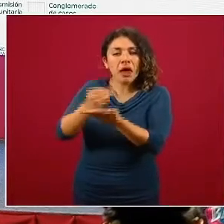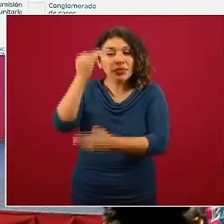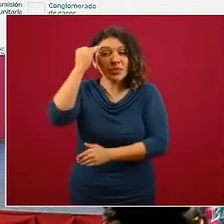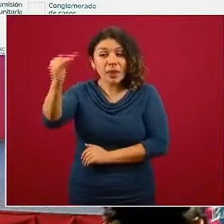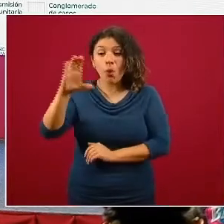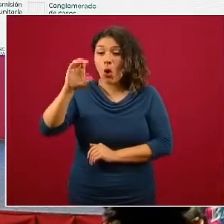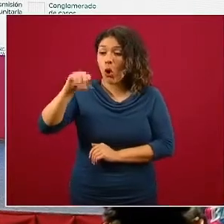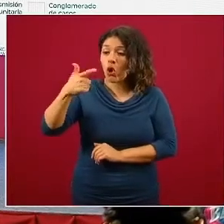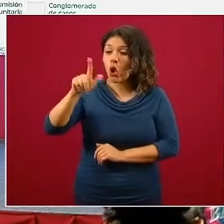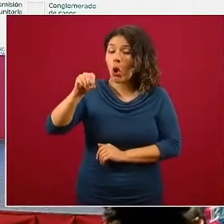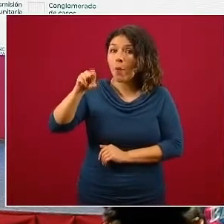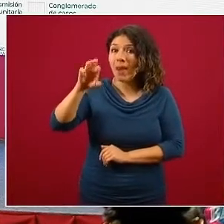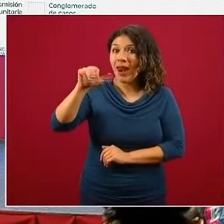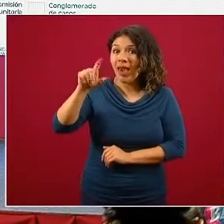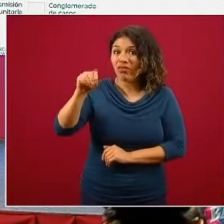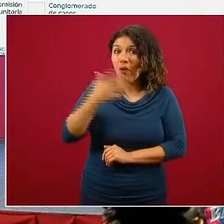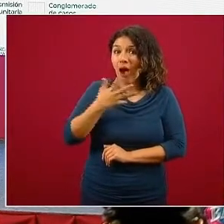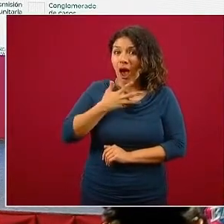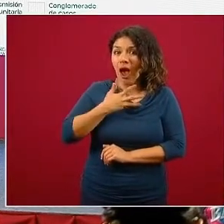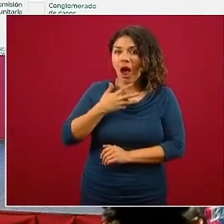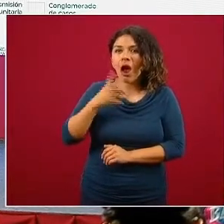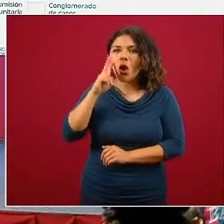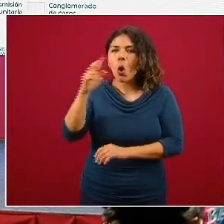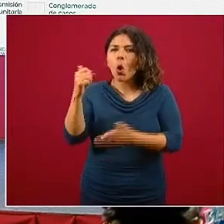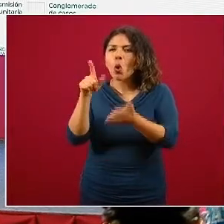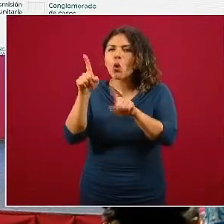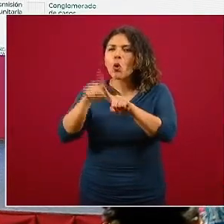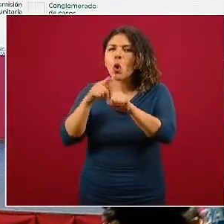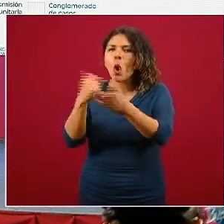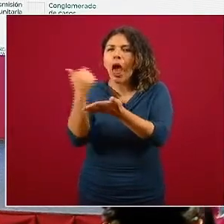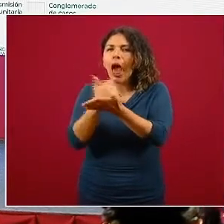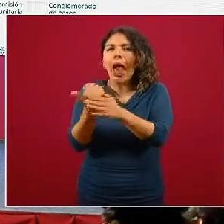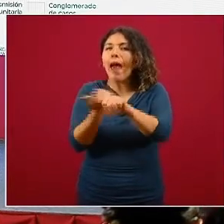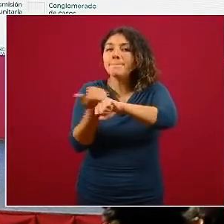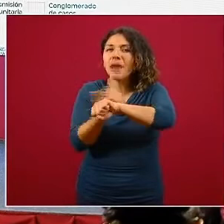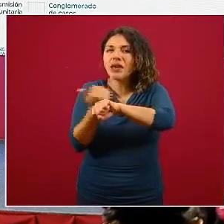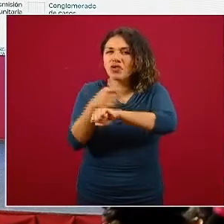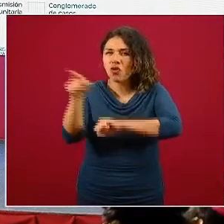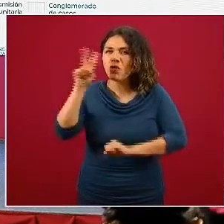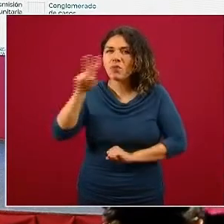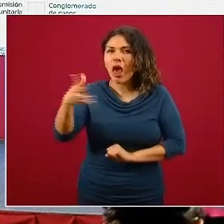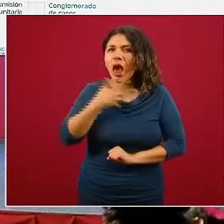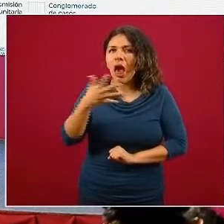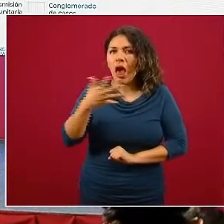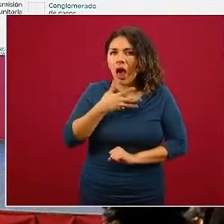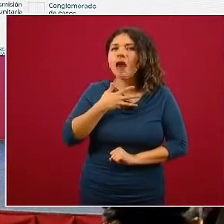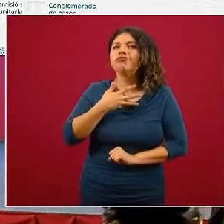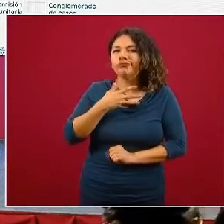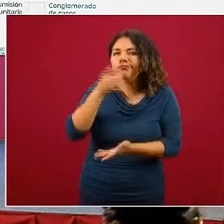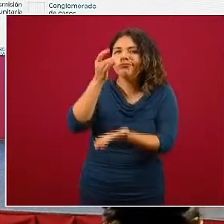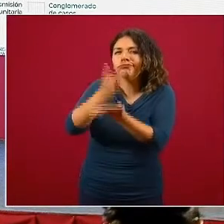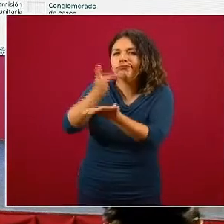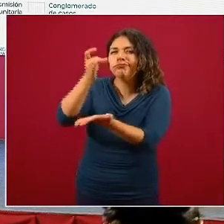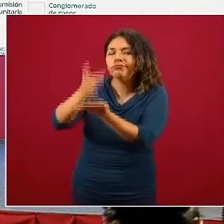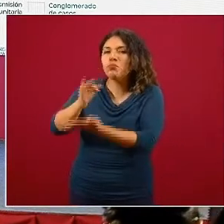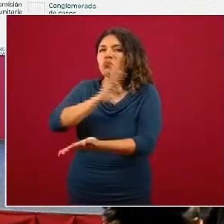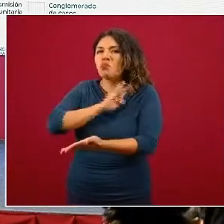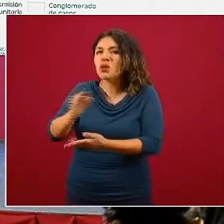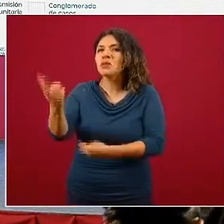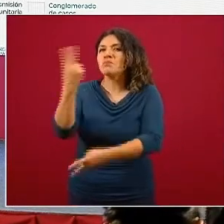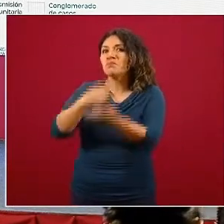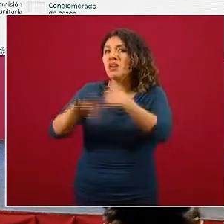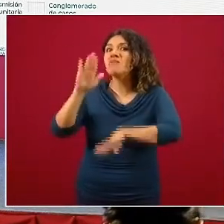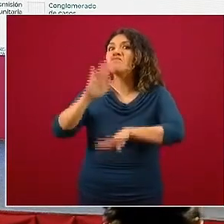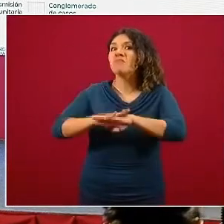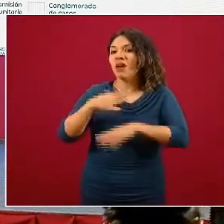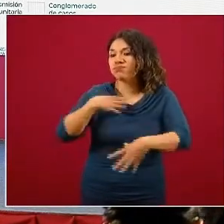de conglomerado de casos en los que están marcado en amarillo, en los que se puede presentar o estamos identificando que se pueda presentar